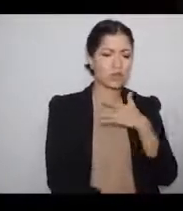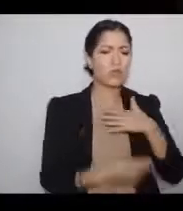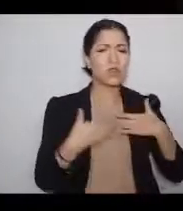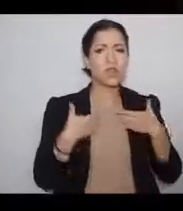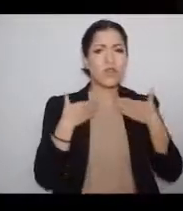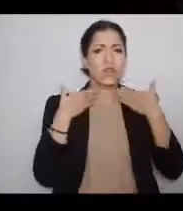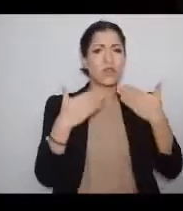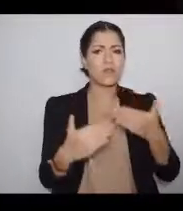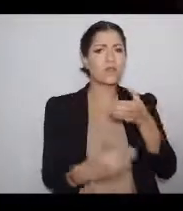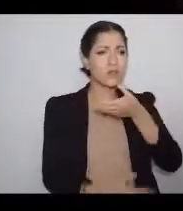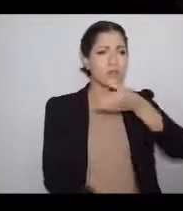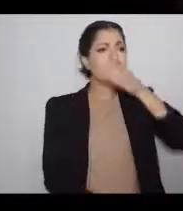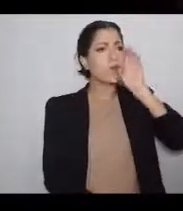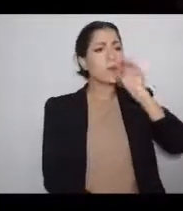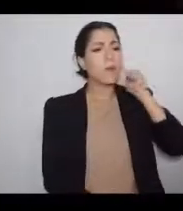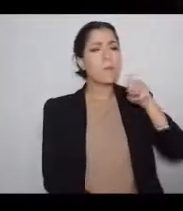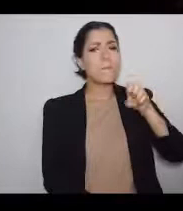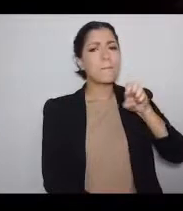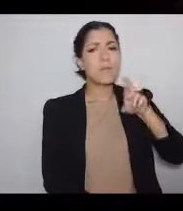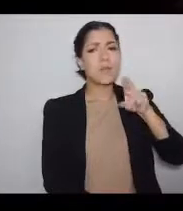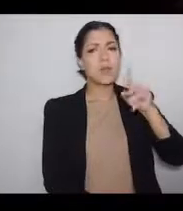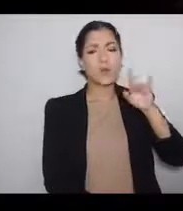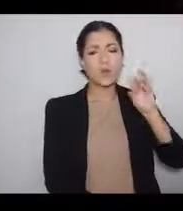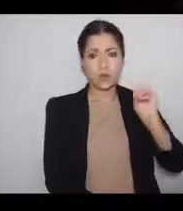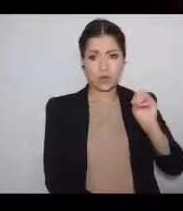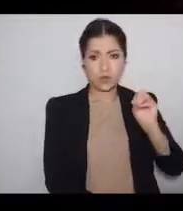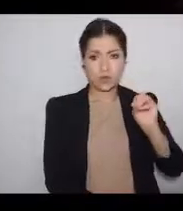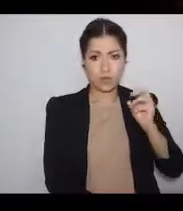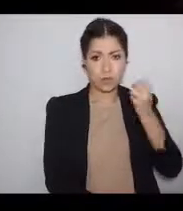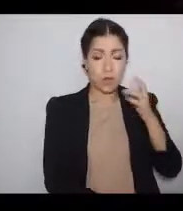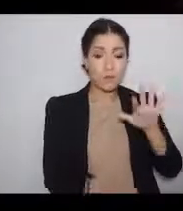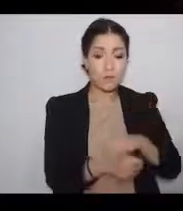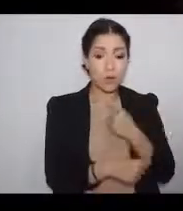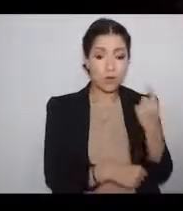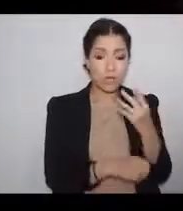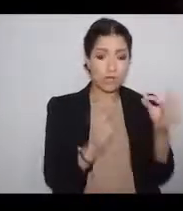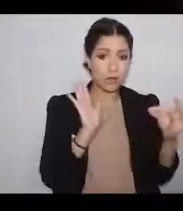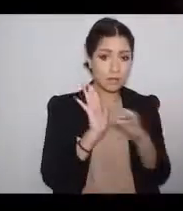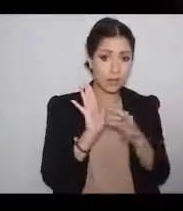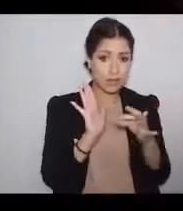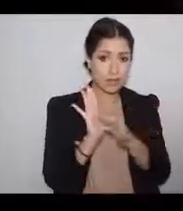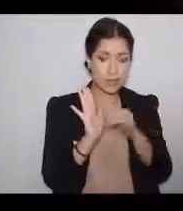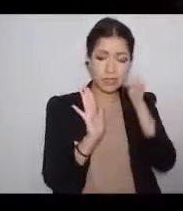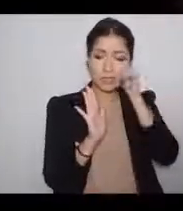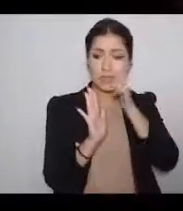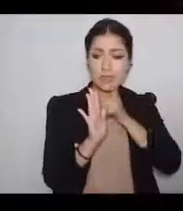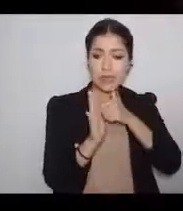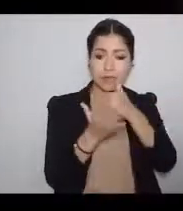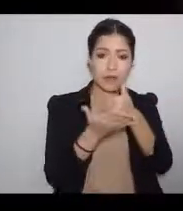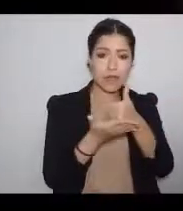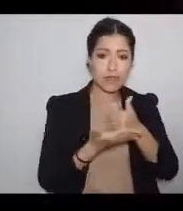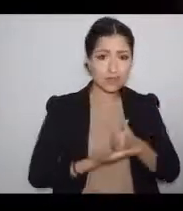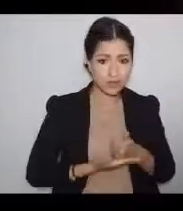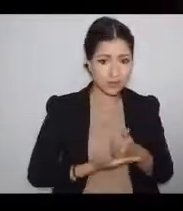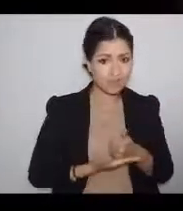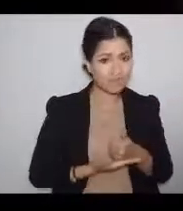Confío en el mercurio. Los metales siempre han estado de mi parte.